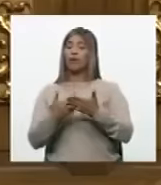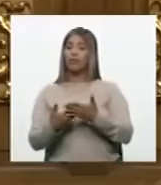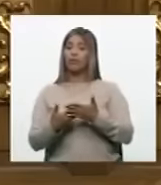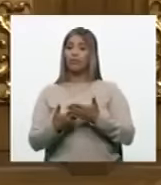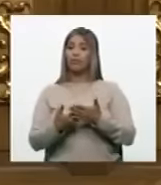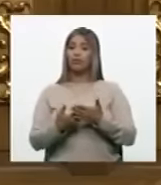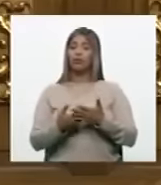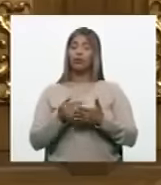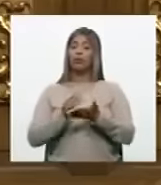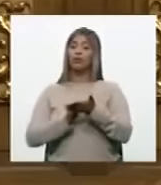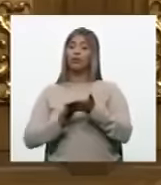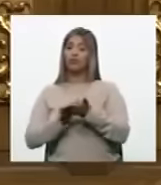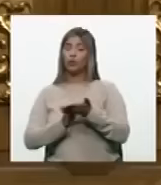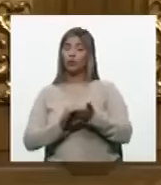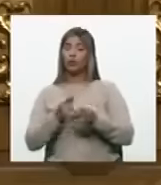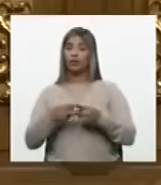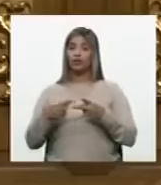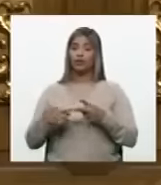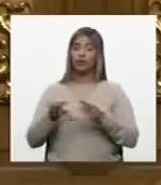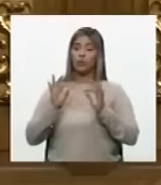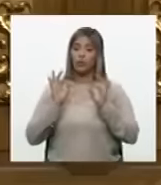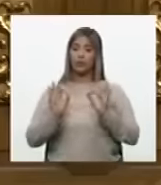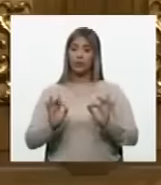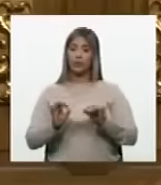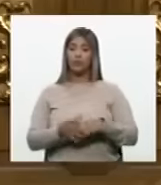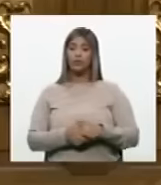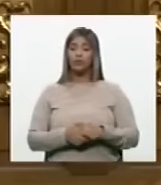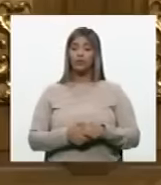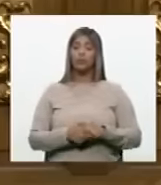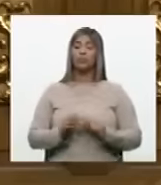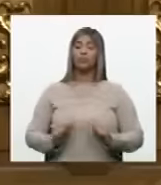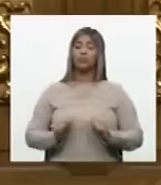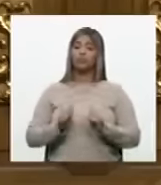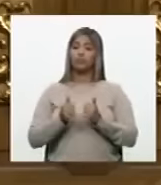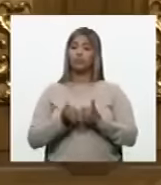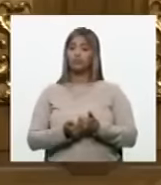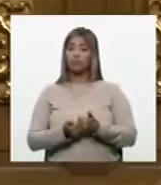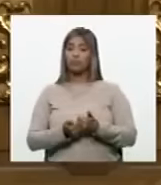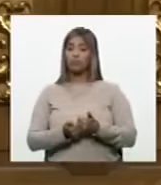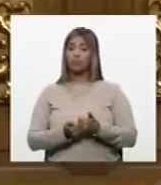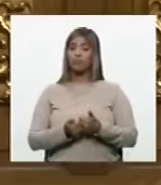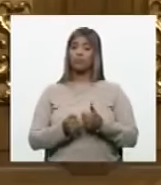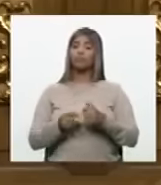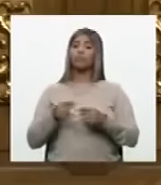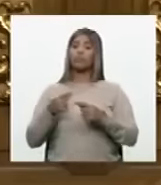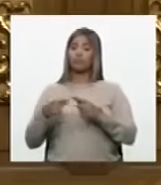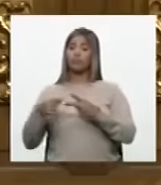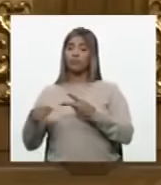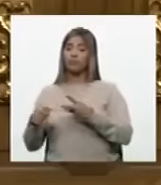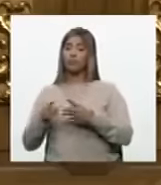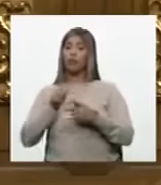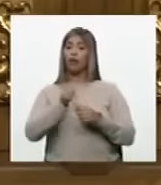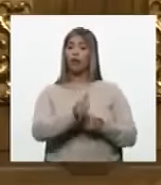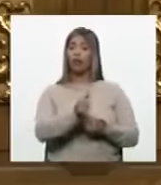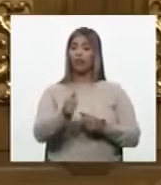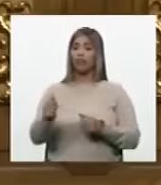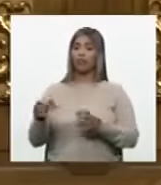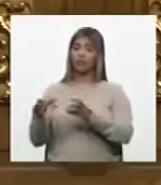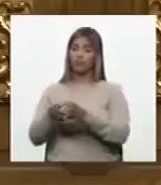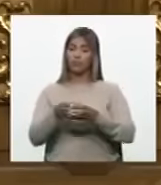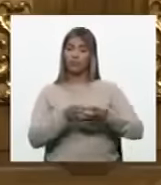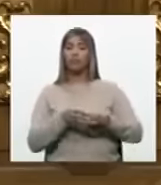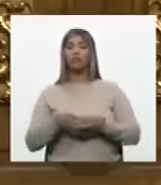que se plantea resolver necesidades concretas a partir de las potencialidades de cada espacio